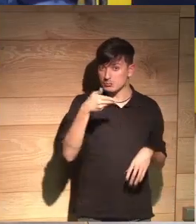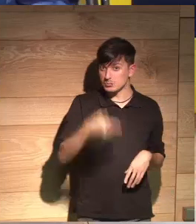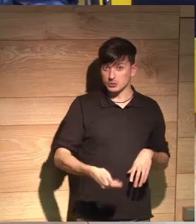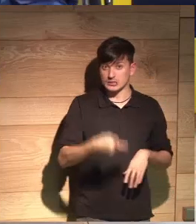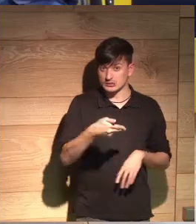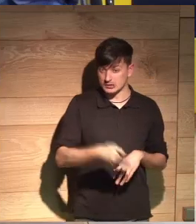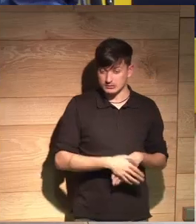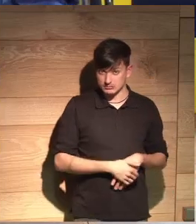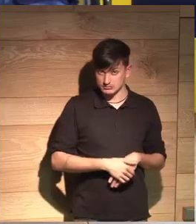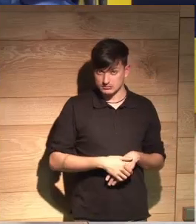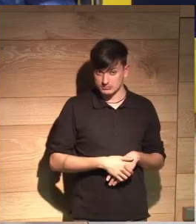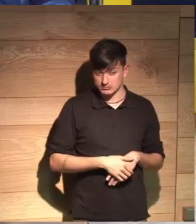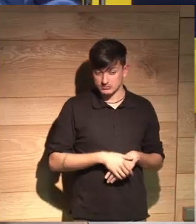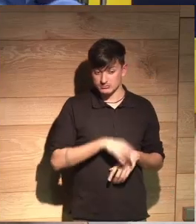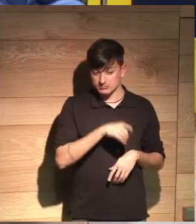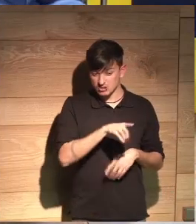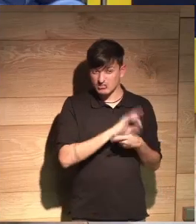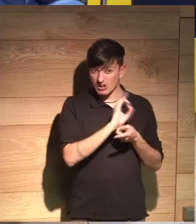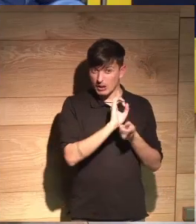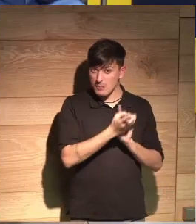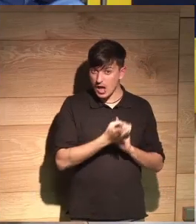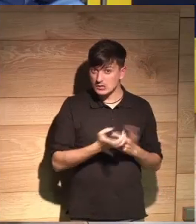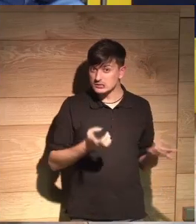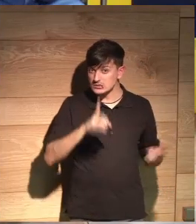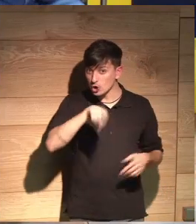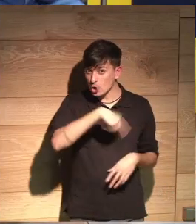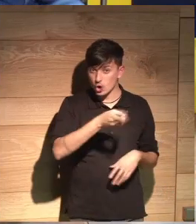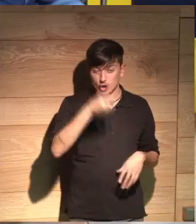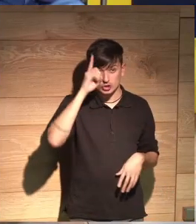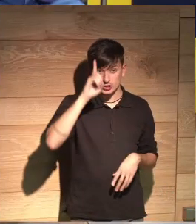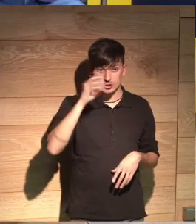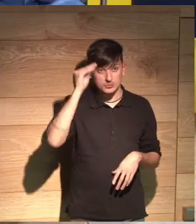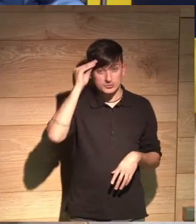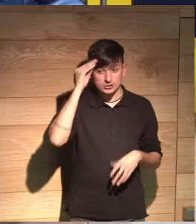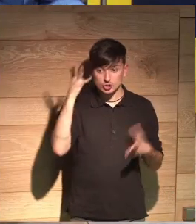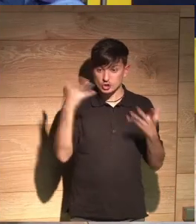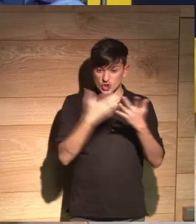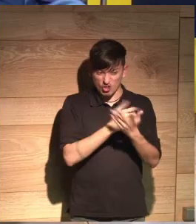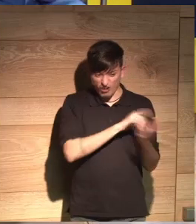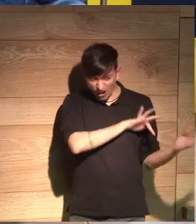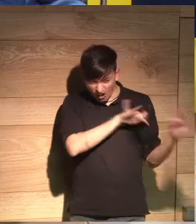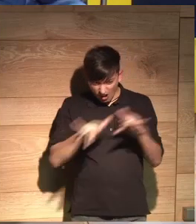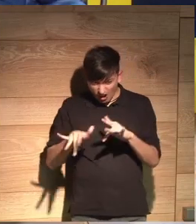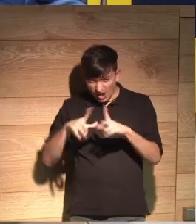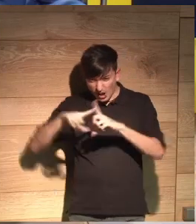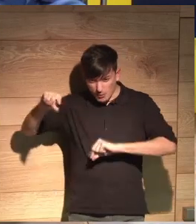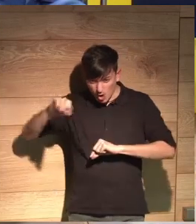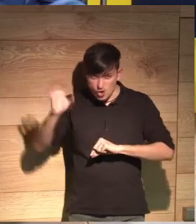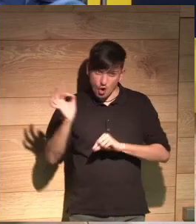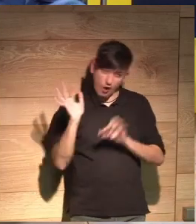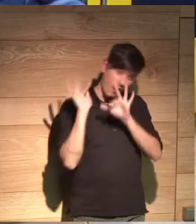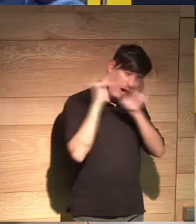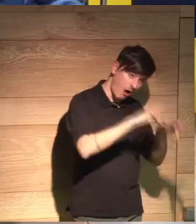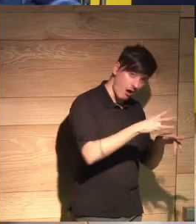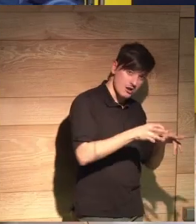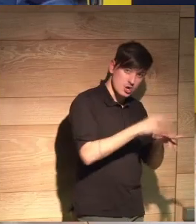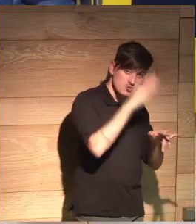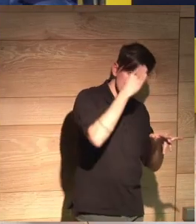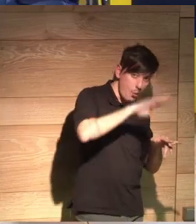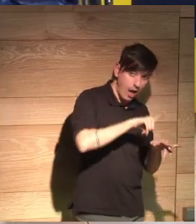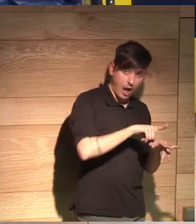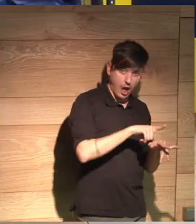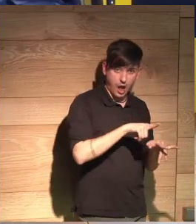si va a cambiar no creo que vamos a vivir todos en japón o en la isla de cuba todo el set de miles de